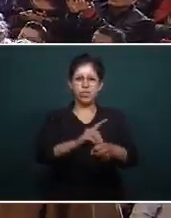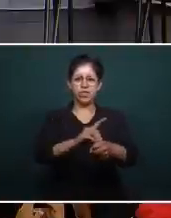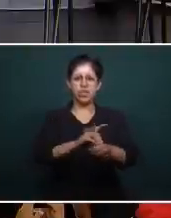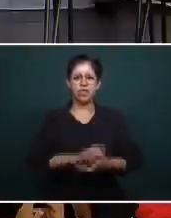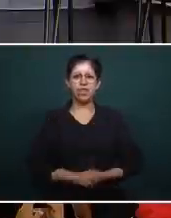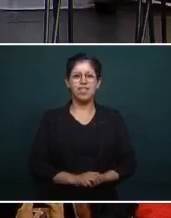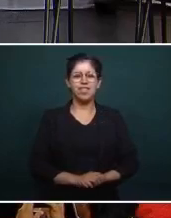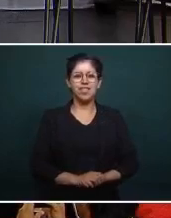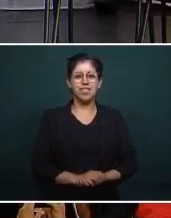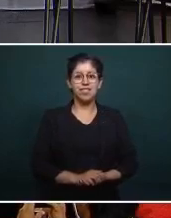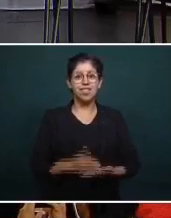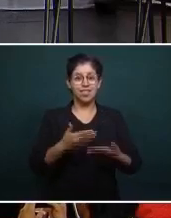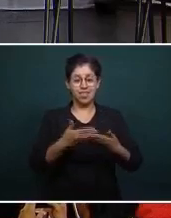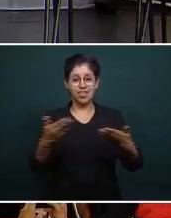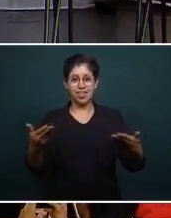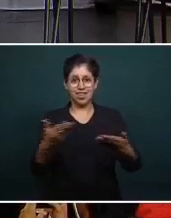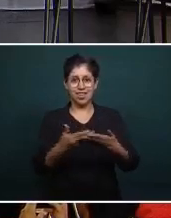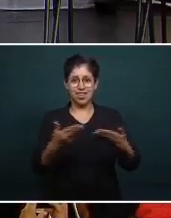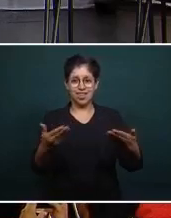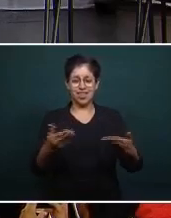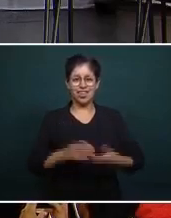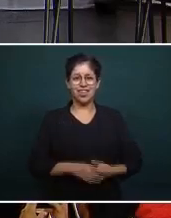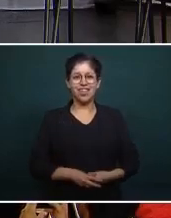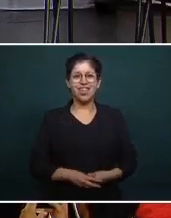Pues en esta ocasión